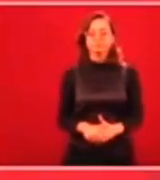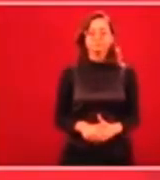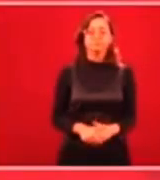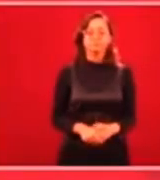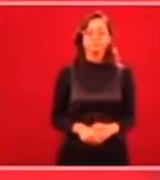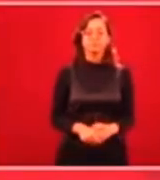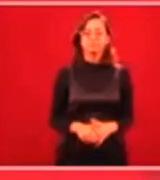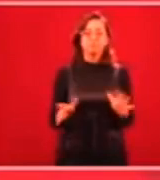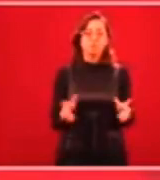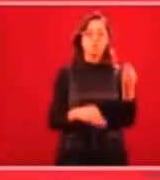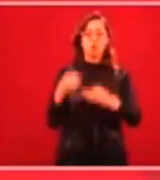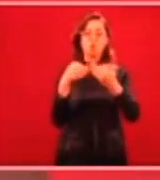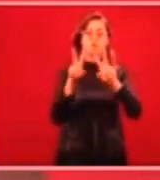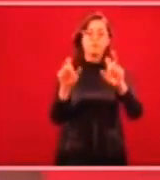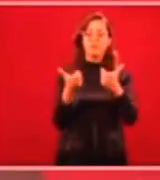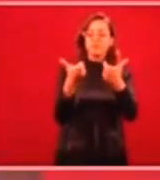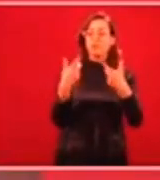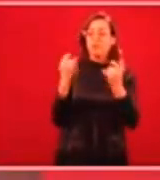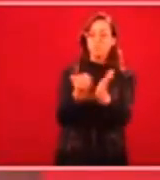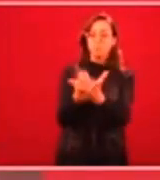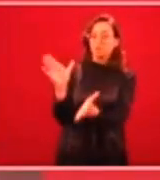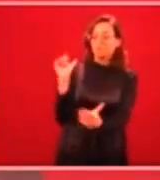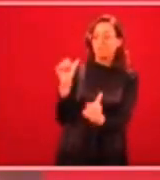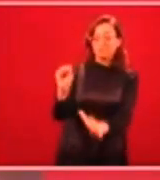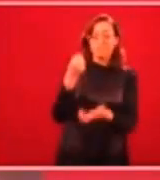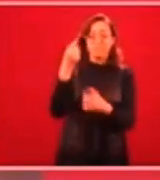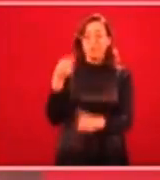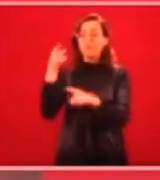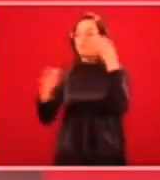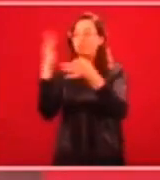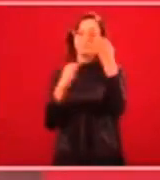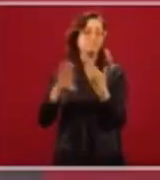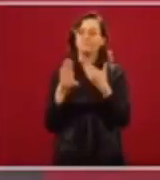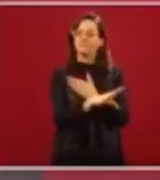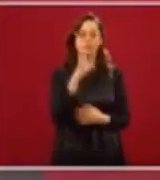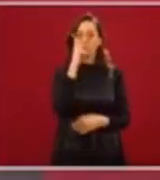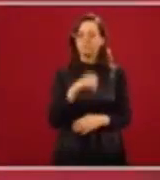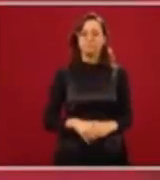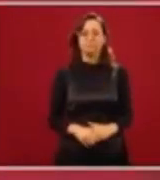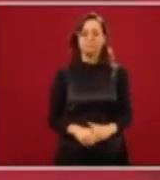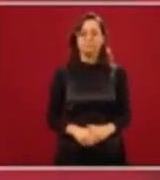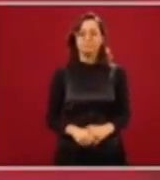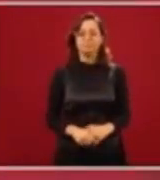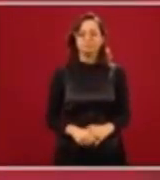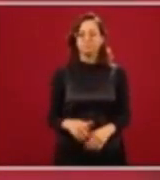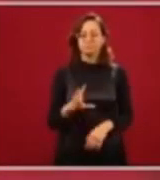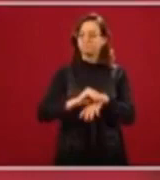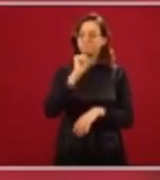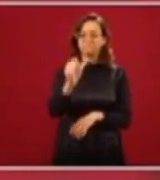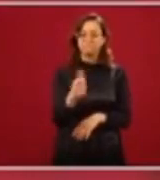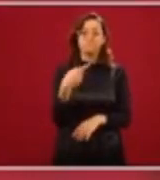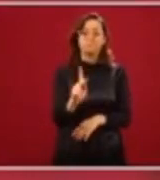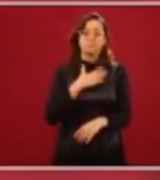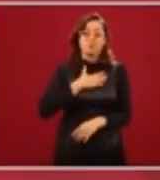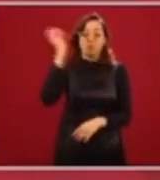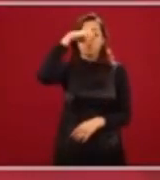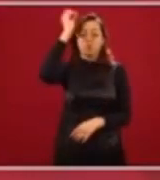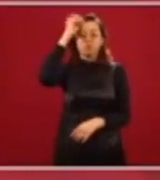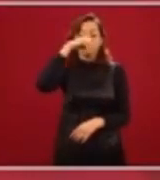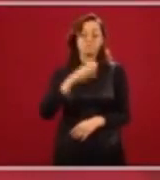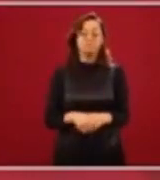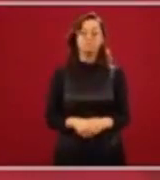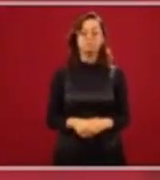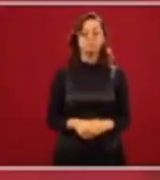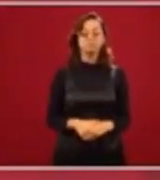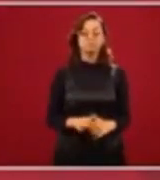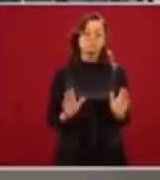todo lo que es uso de dinero del pueblo para propósitos electorales se debe de evitar. No permitir. Pero esa es una opinión. Sí, nada